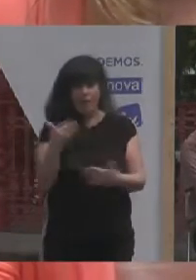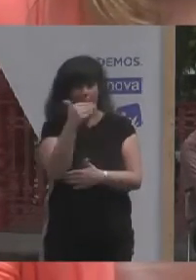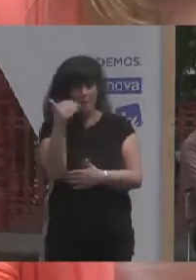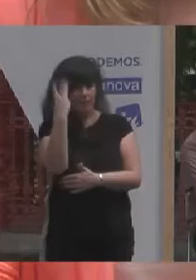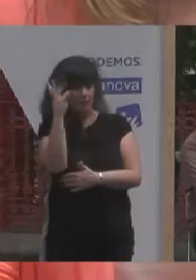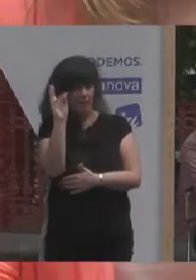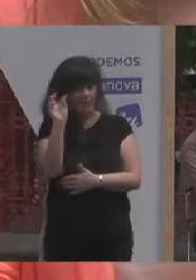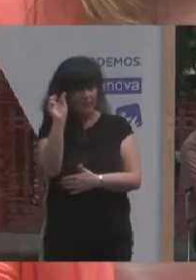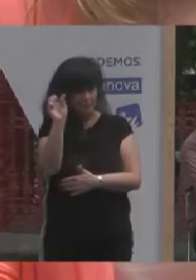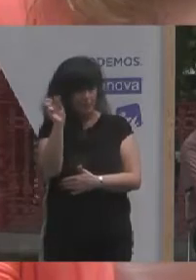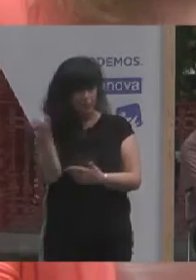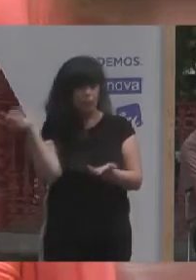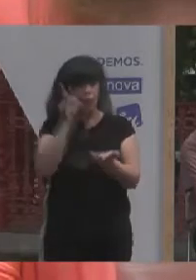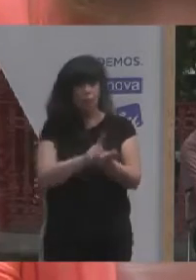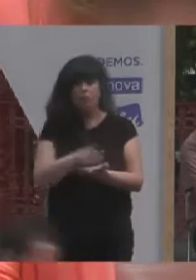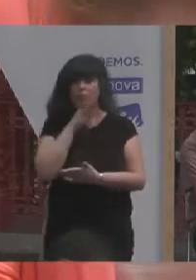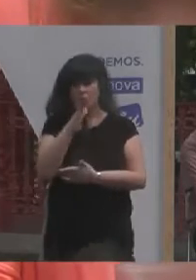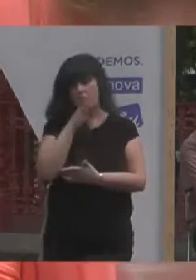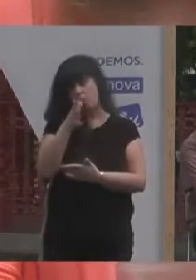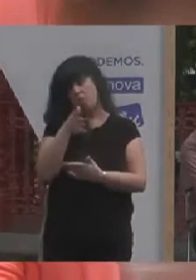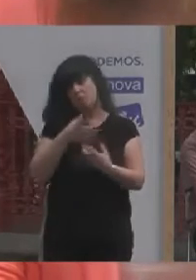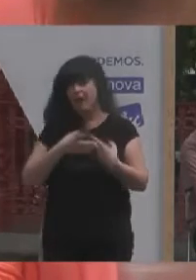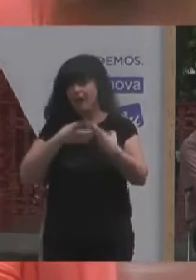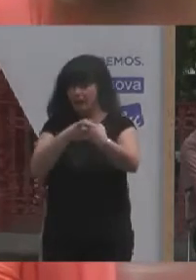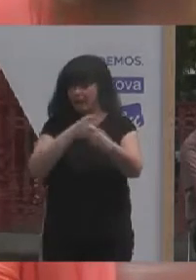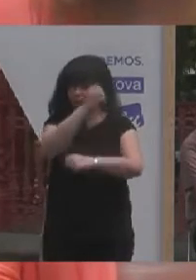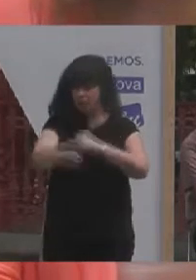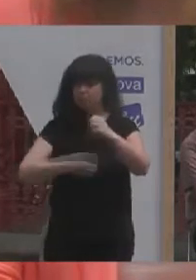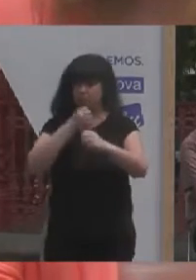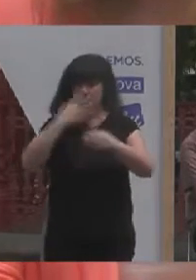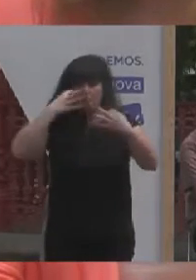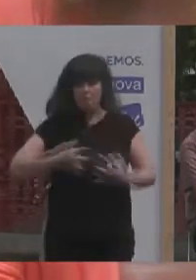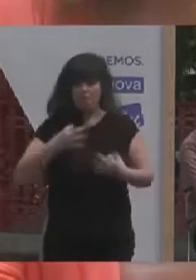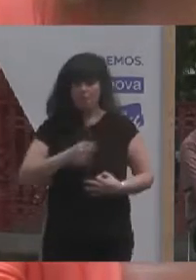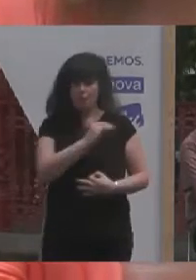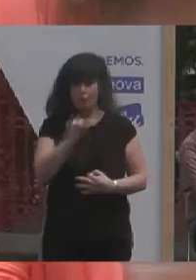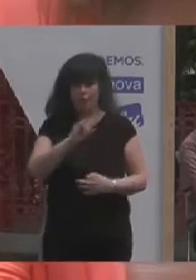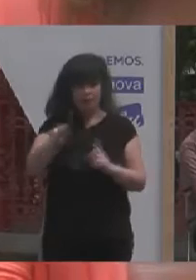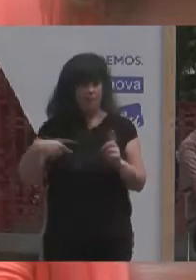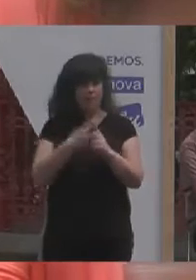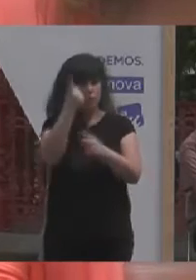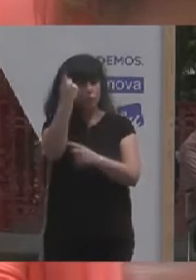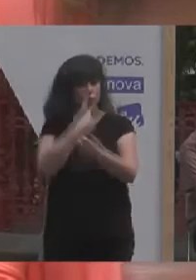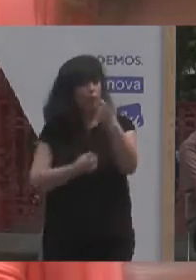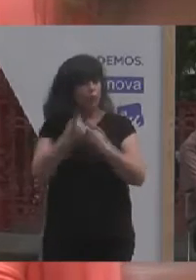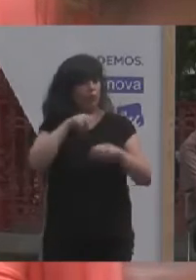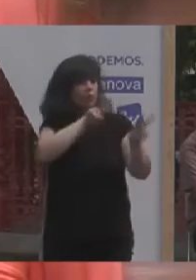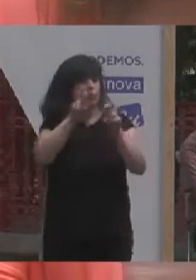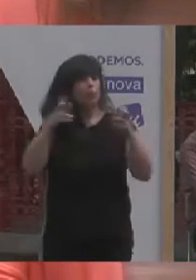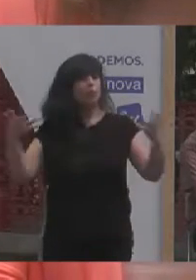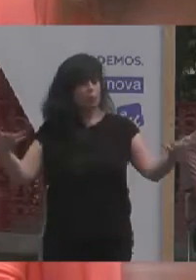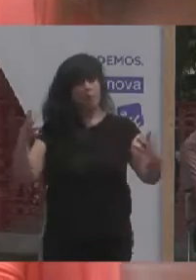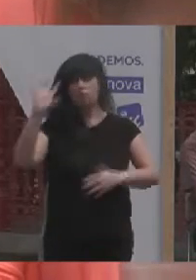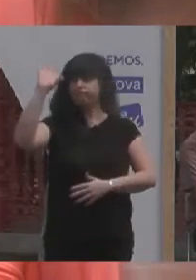porque hai o peligro de unha guerra nuclear inminente e ademais hai un dato novo que é o cambio